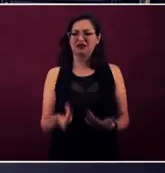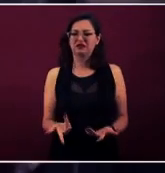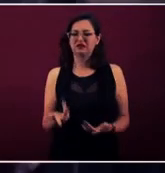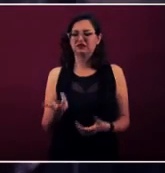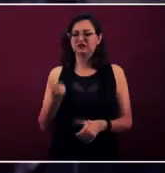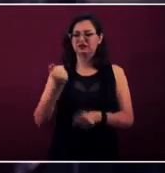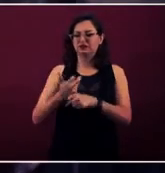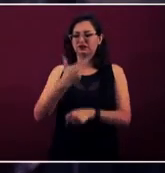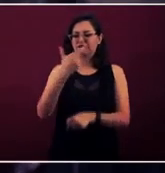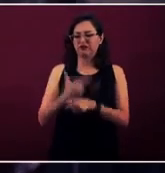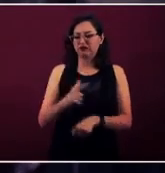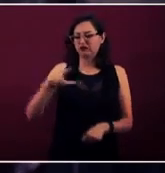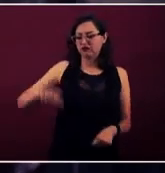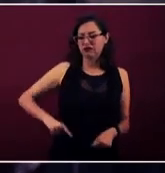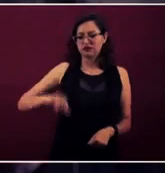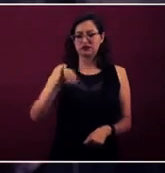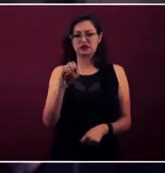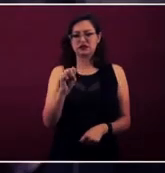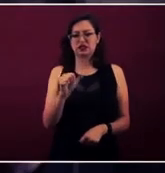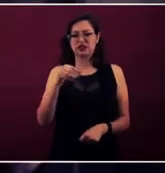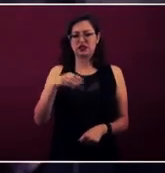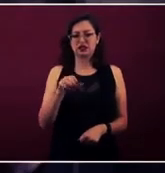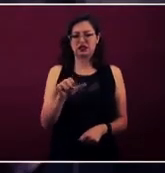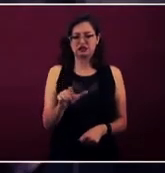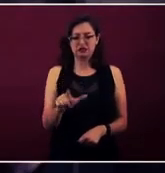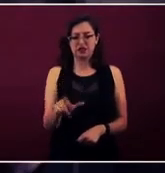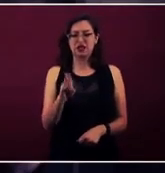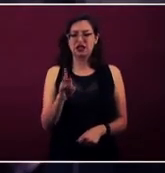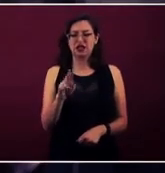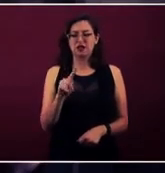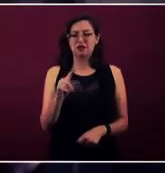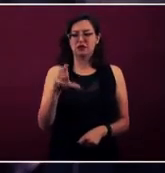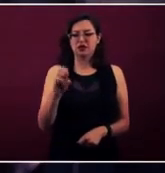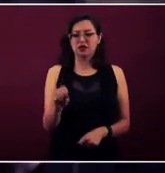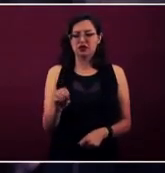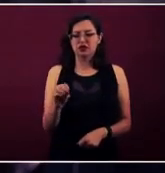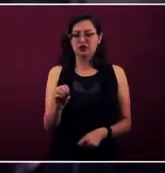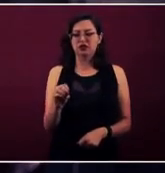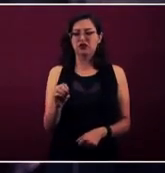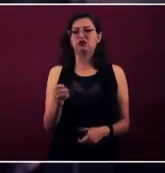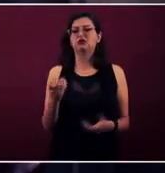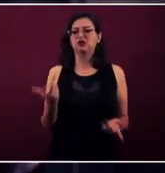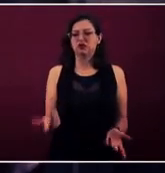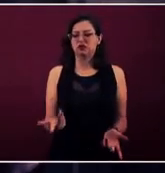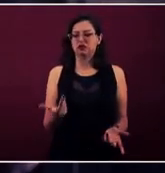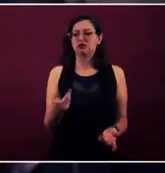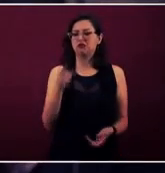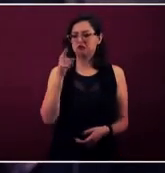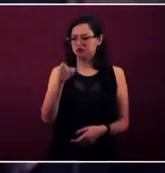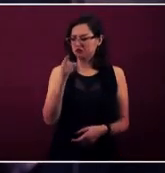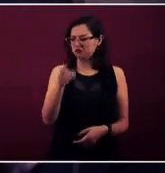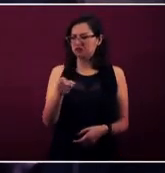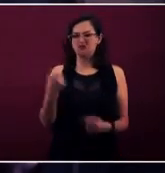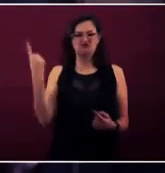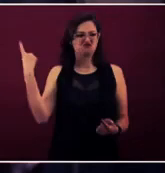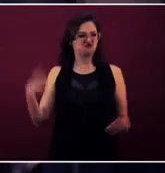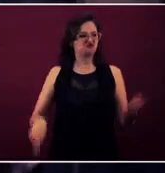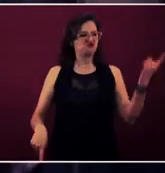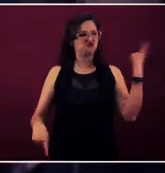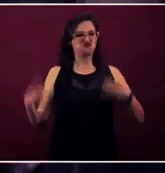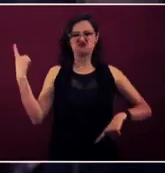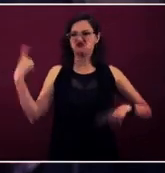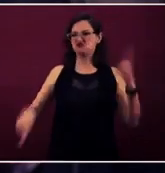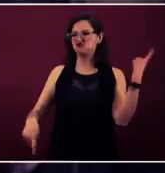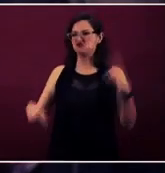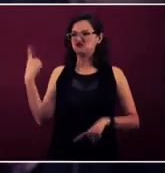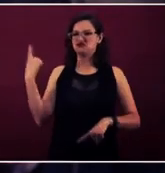gobierno, Ismael Brito Mazariegos, que pareciera el que manda en el estado de